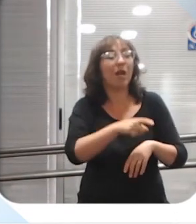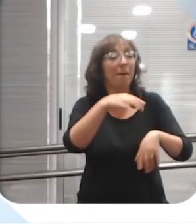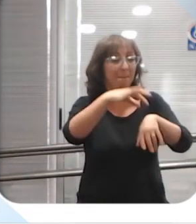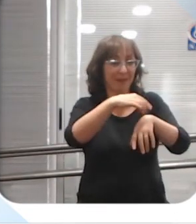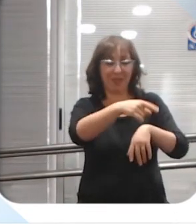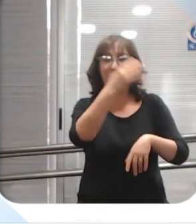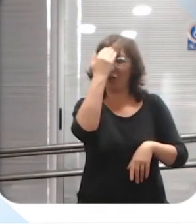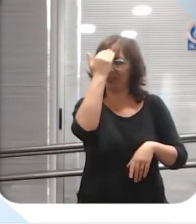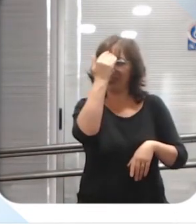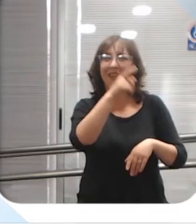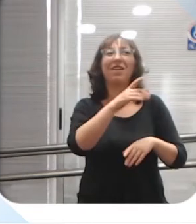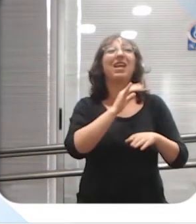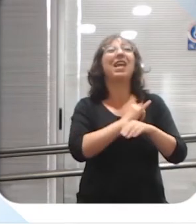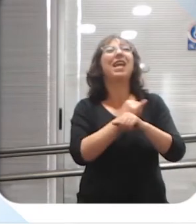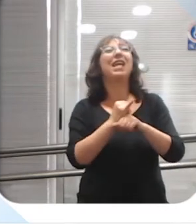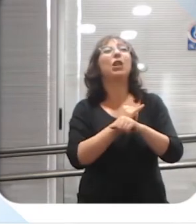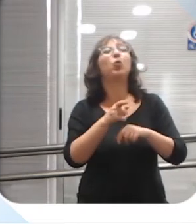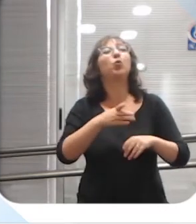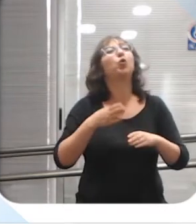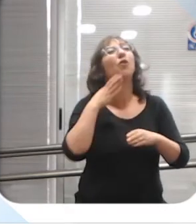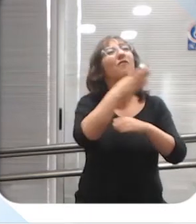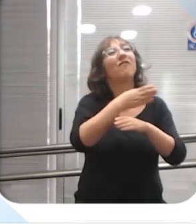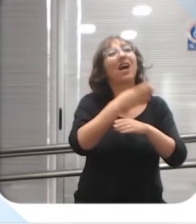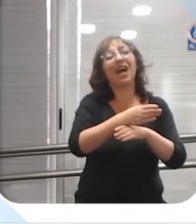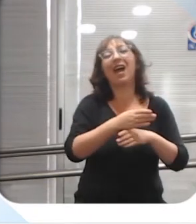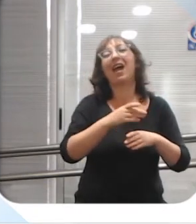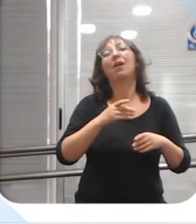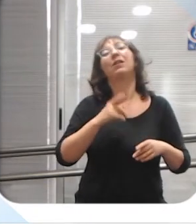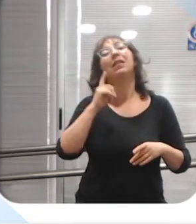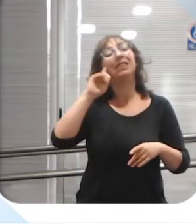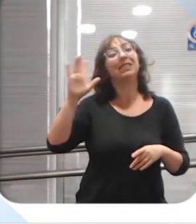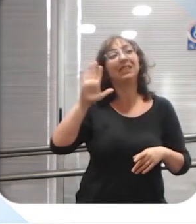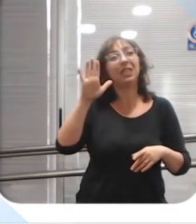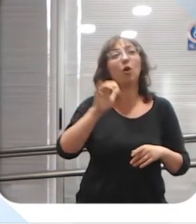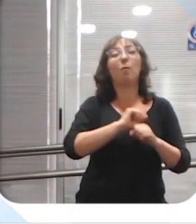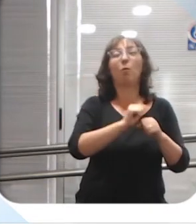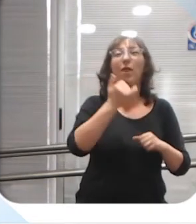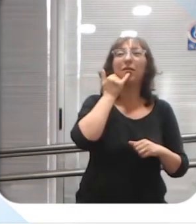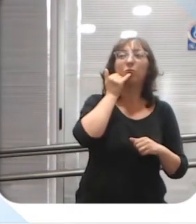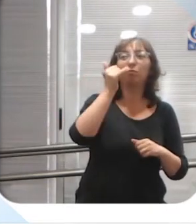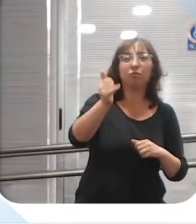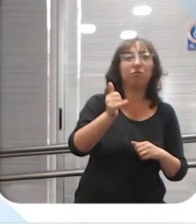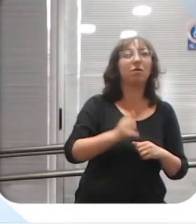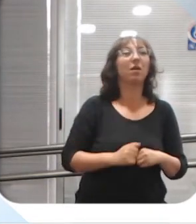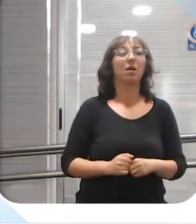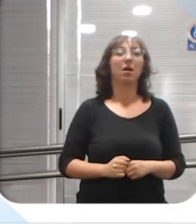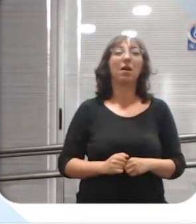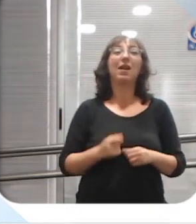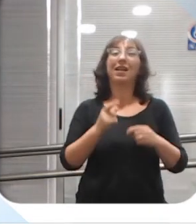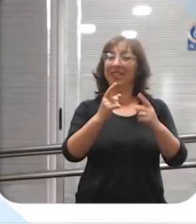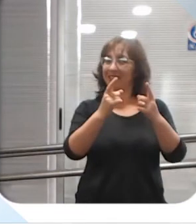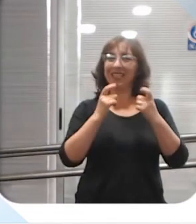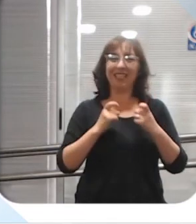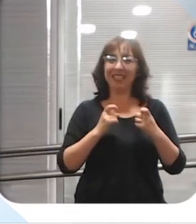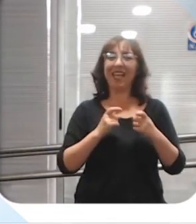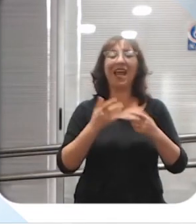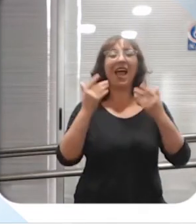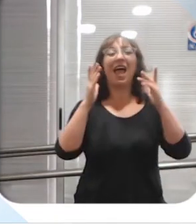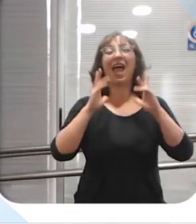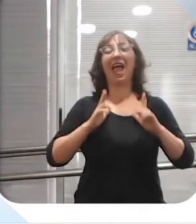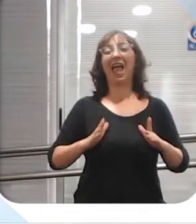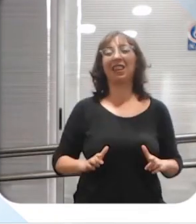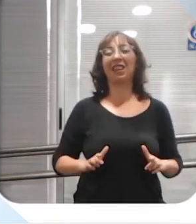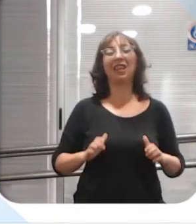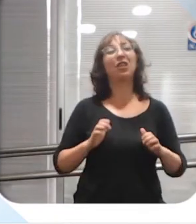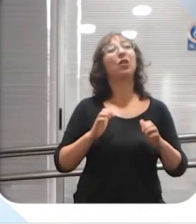sabe a qué institución concurre el niño. El psicólogo puede llamar por teléfono. Lo que necesitamos es la actitud